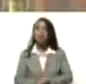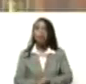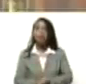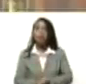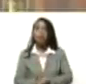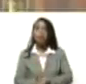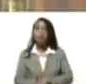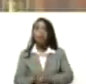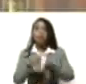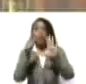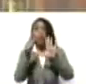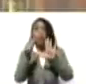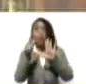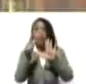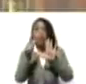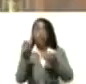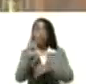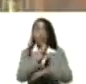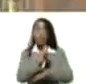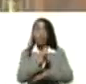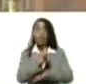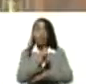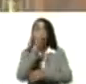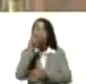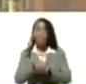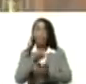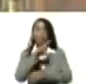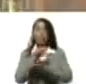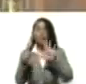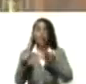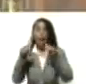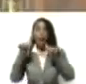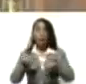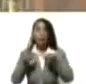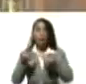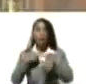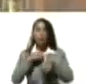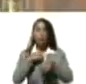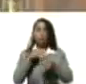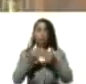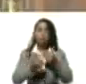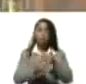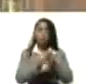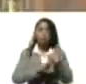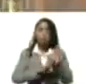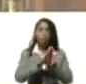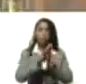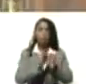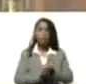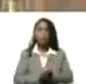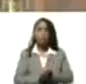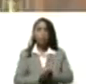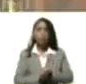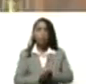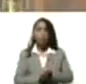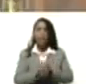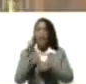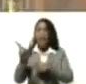seis meses 2016 hace seis años aquí mismo y nosotros palante que se me